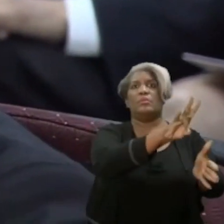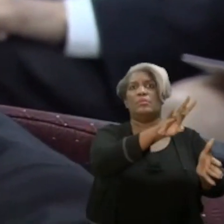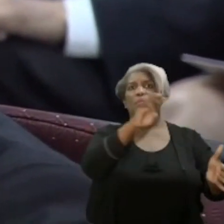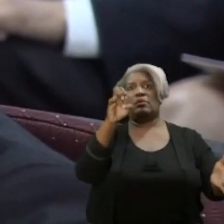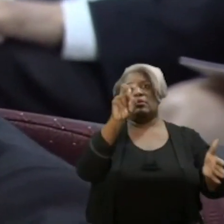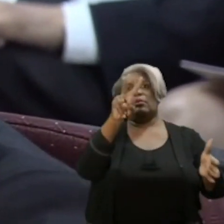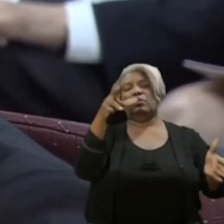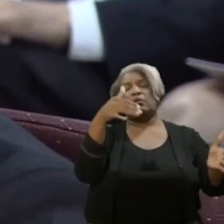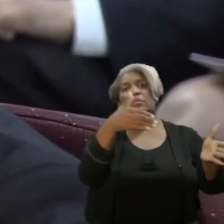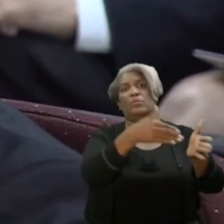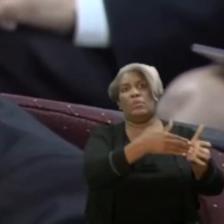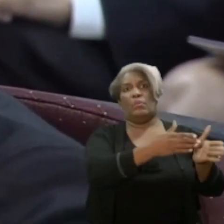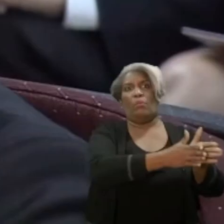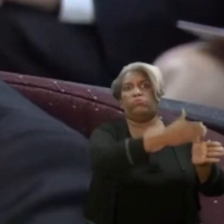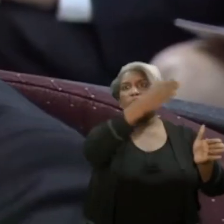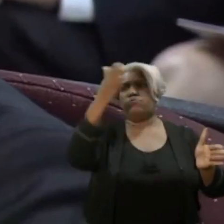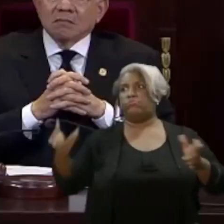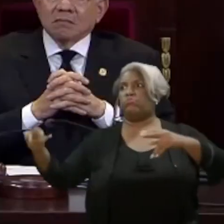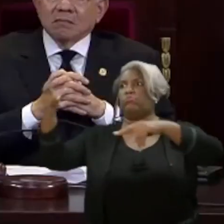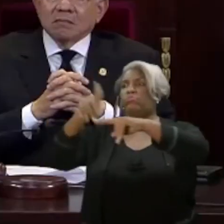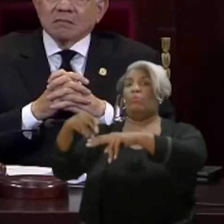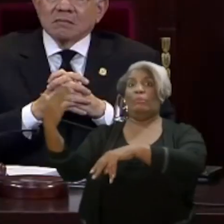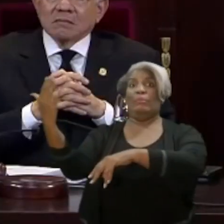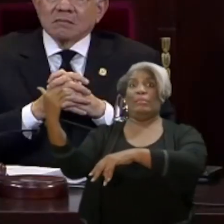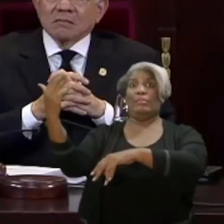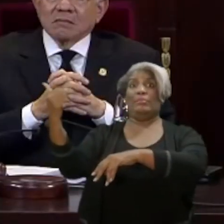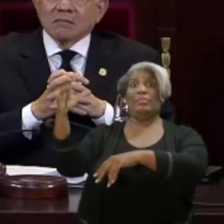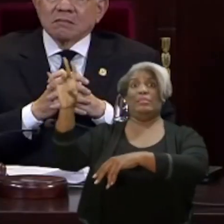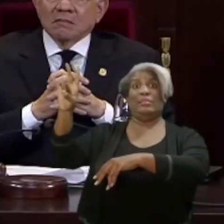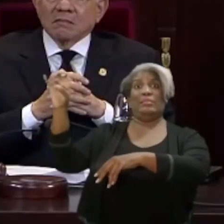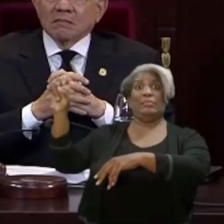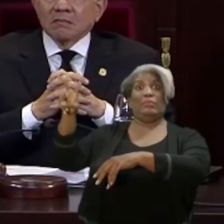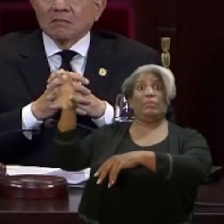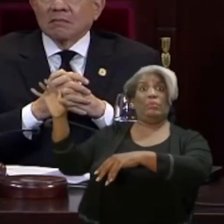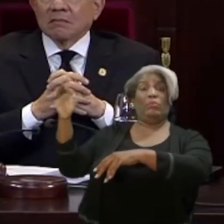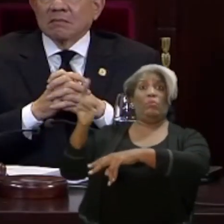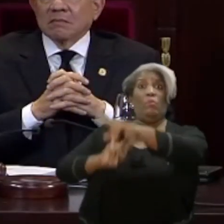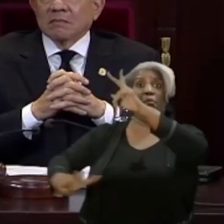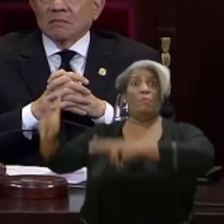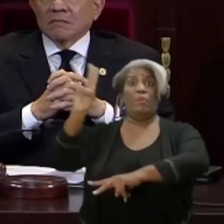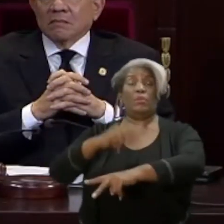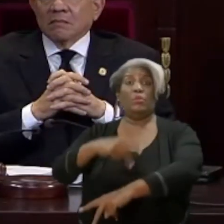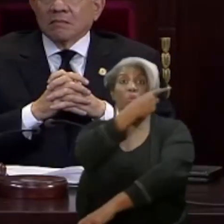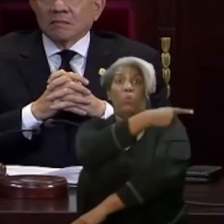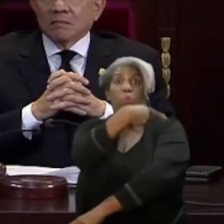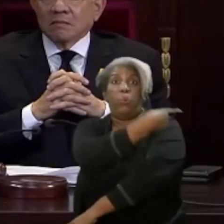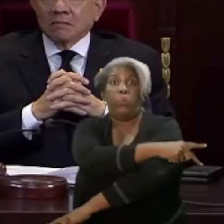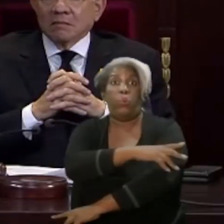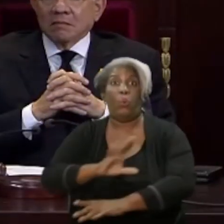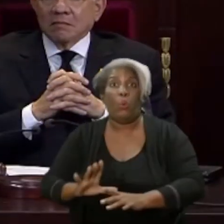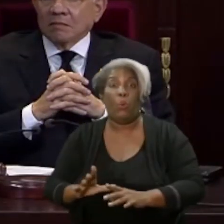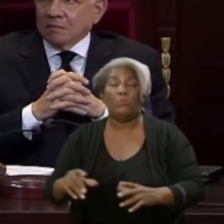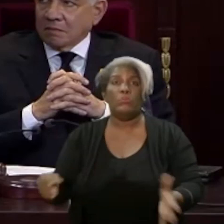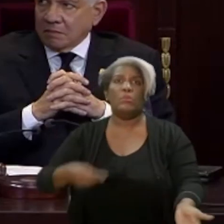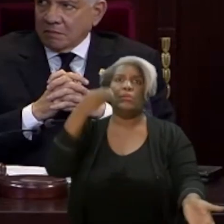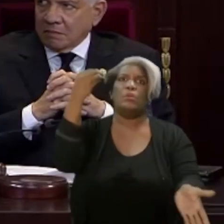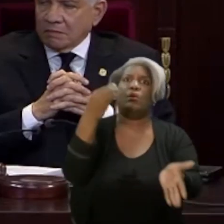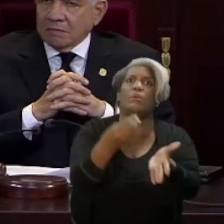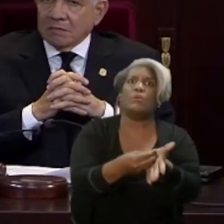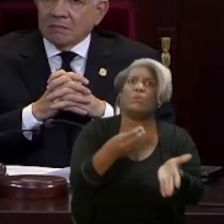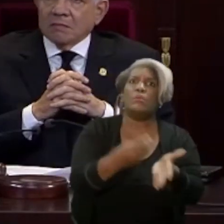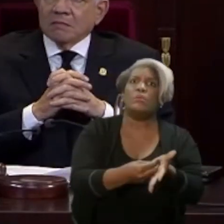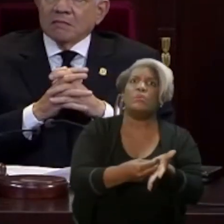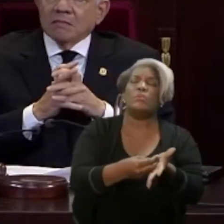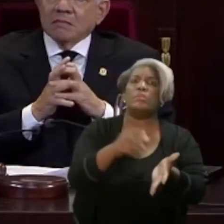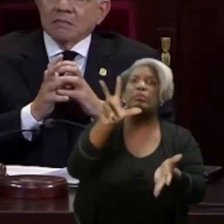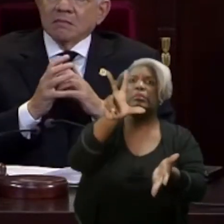5.729 a 15.789 pacientes, pero con un presupuesto de más de 7.314